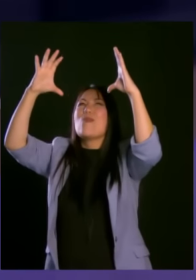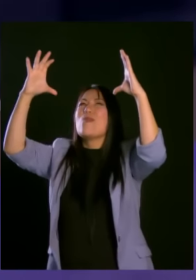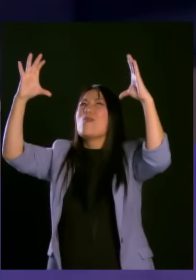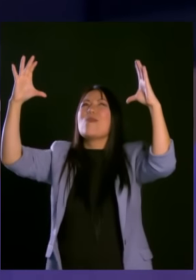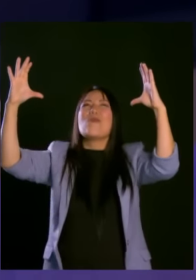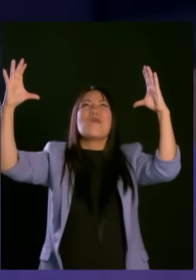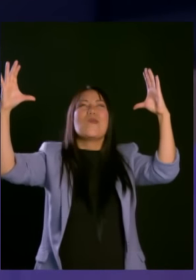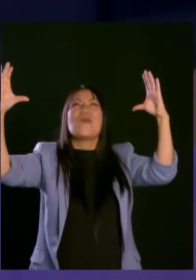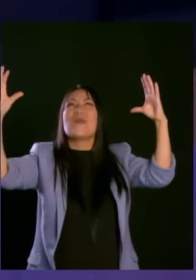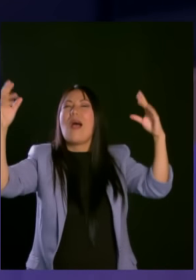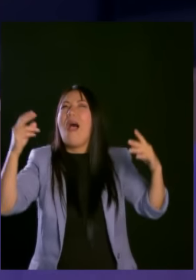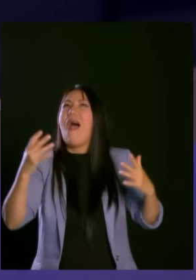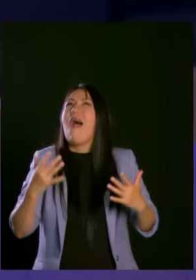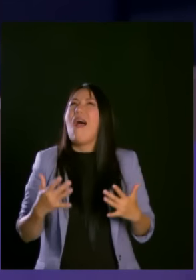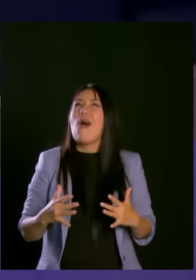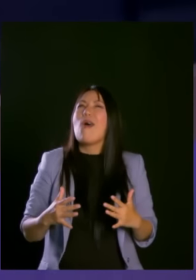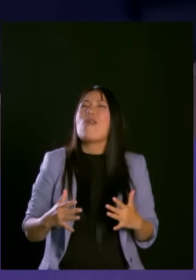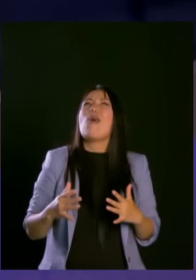No sé si me estoy explicando.